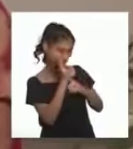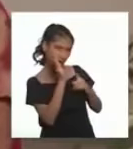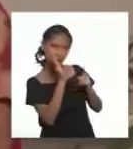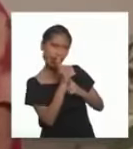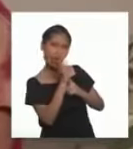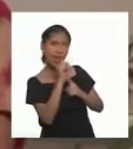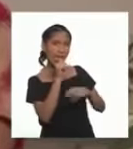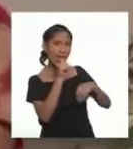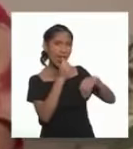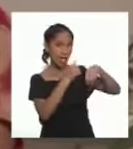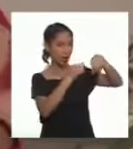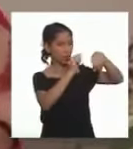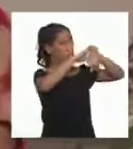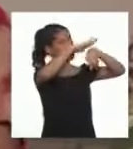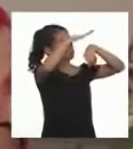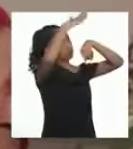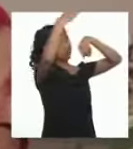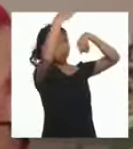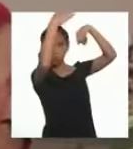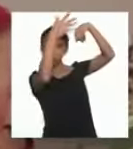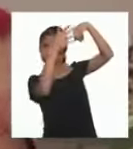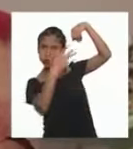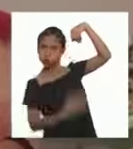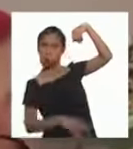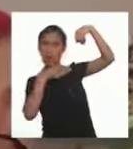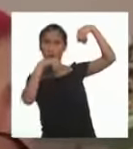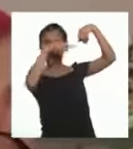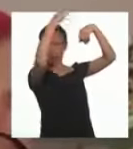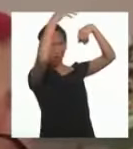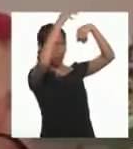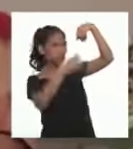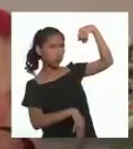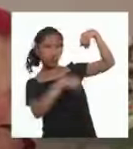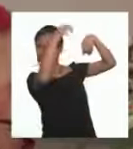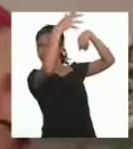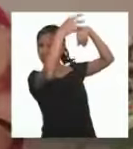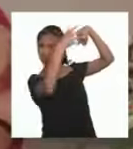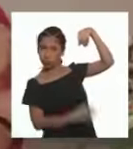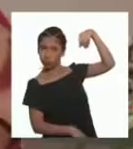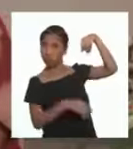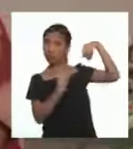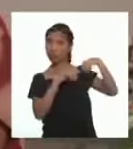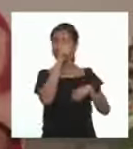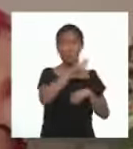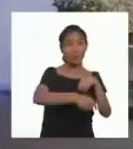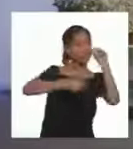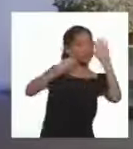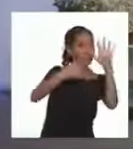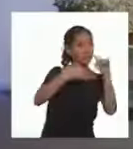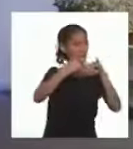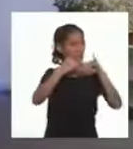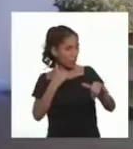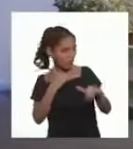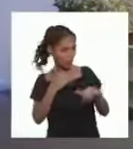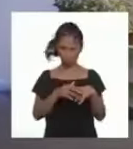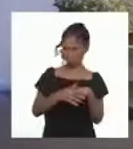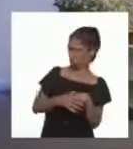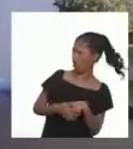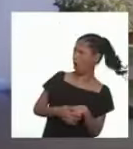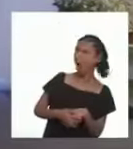el agua cae desde muy alto. La caí desde unos 17 metros.